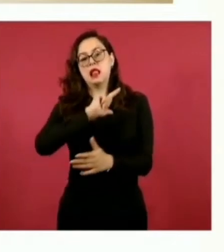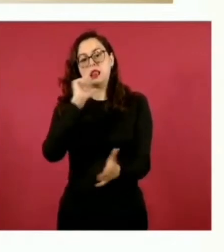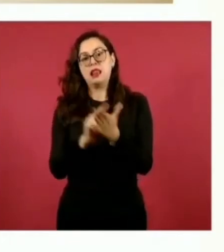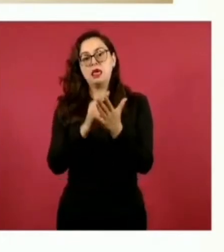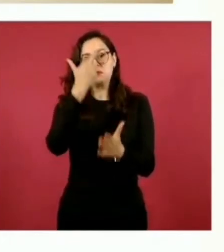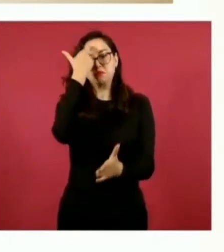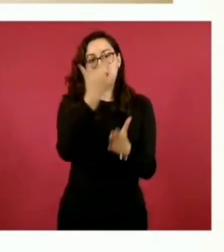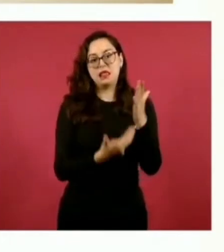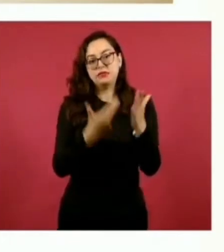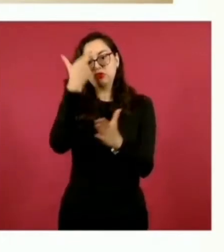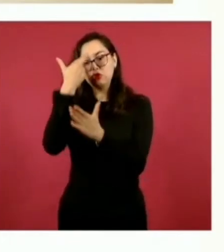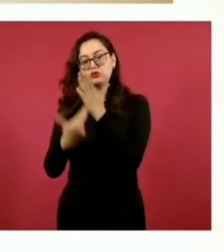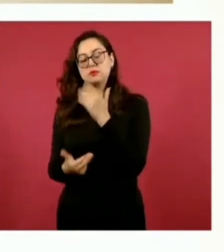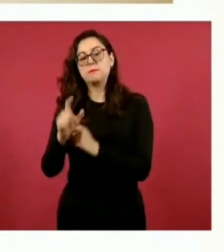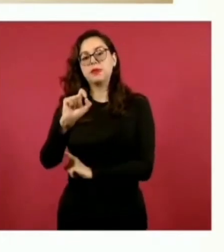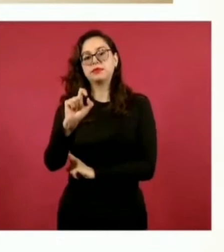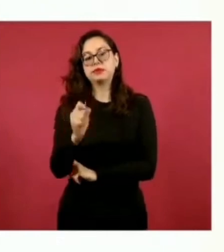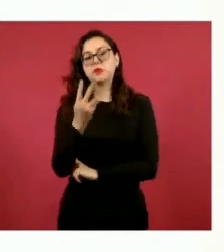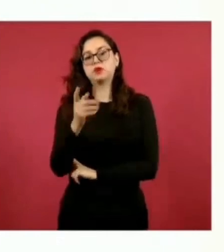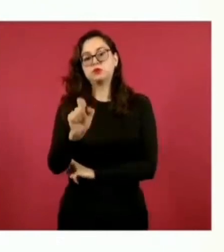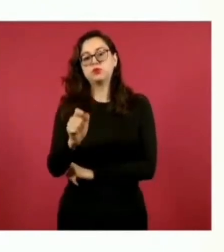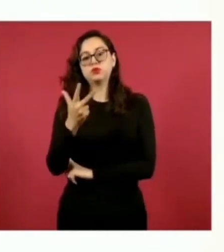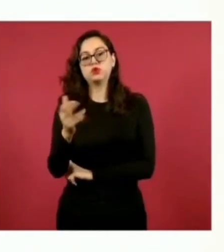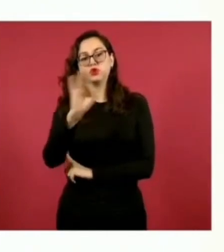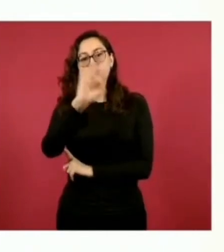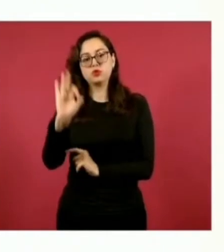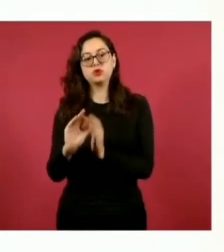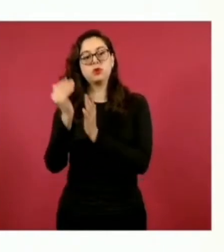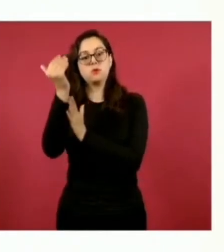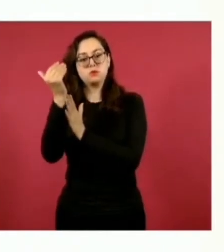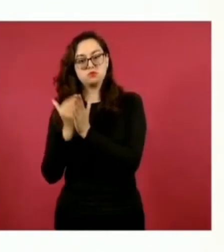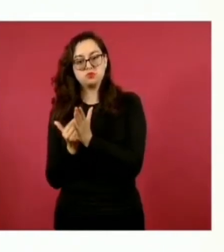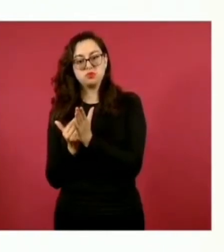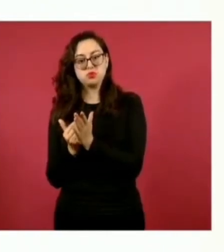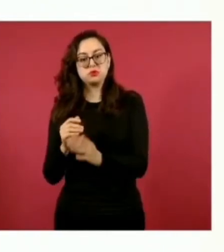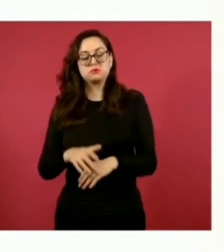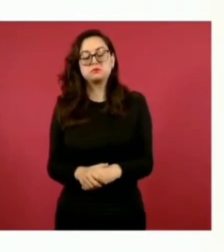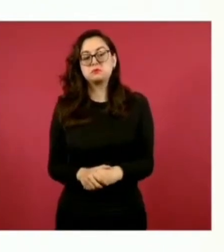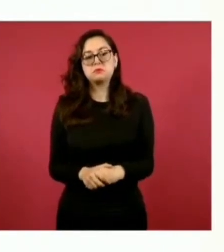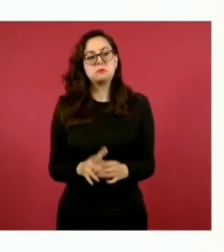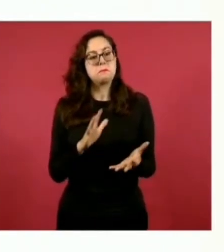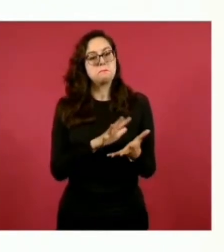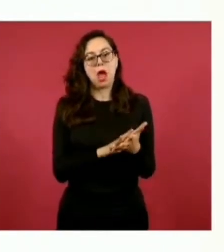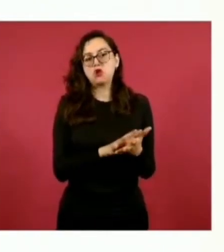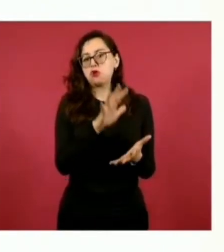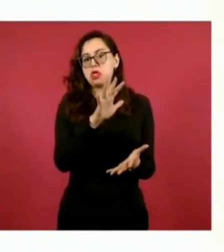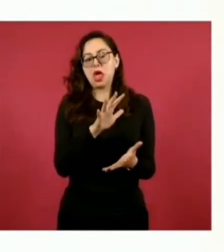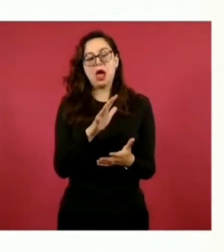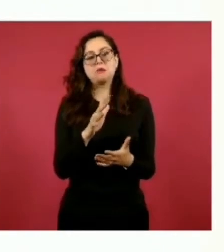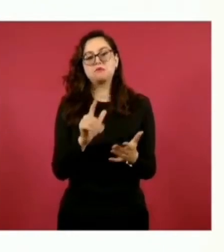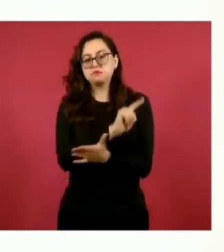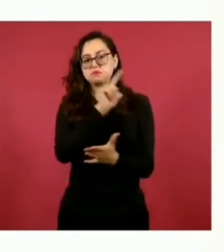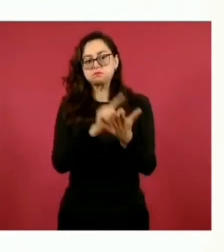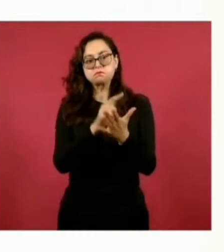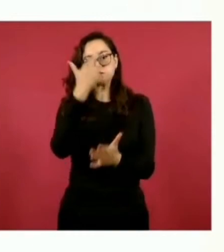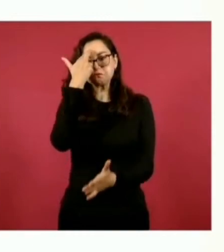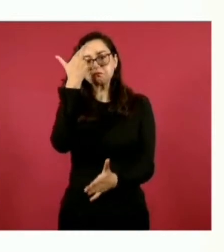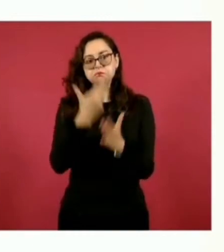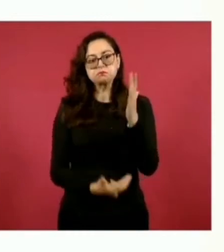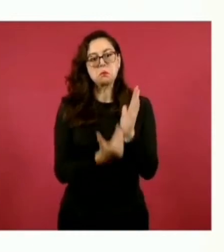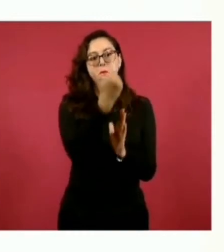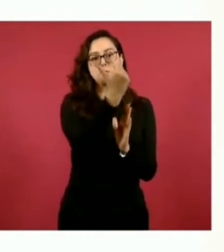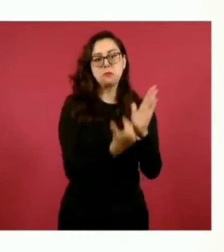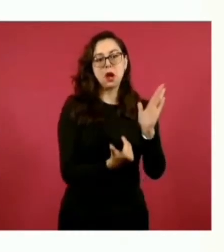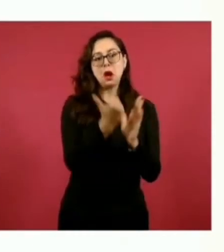por. adelante en la mayoría de los delitos tuvimos reducciones en los